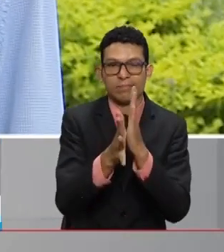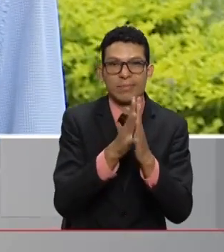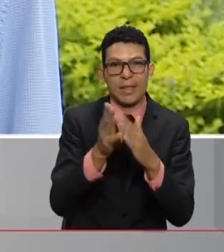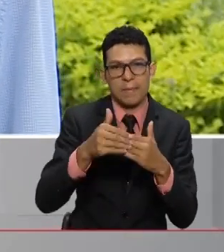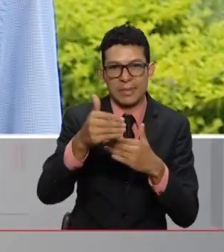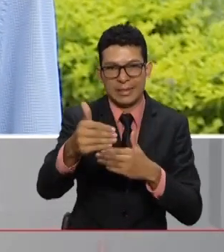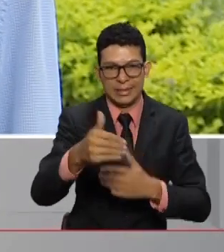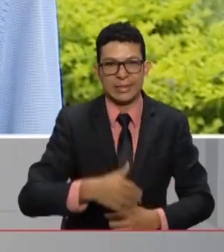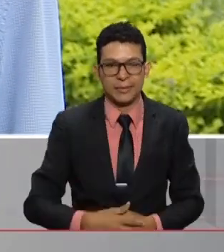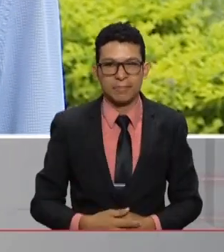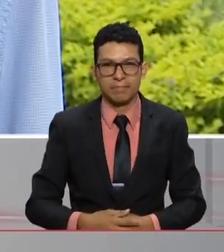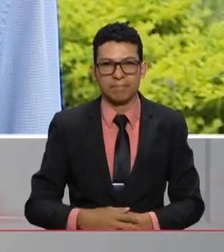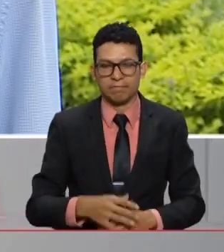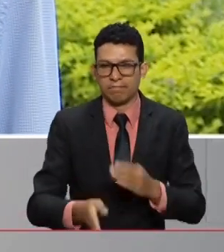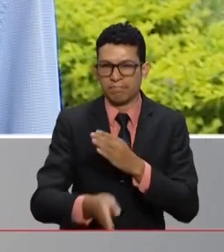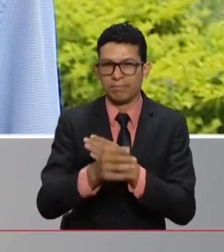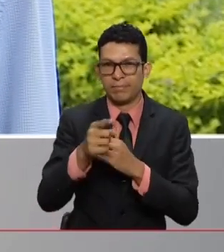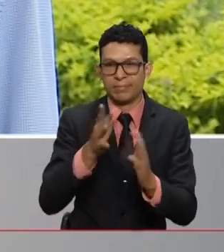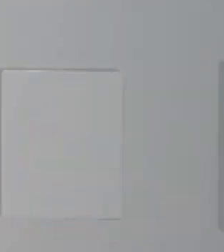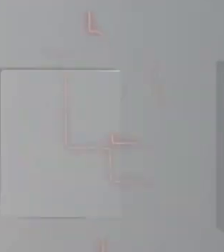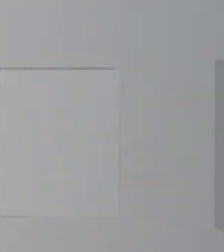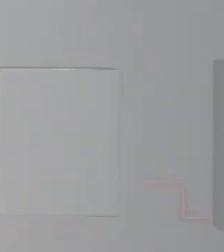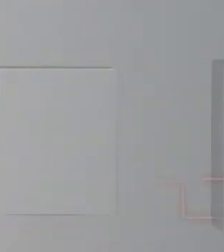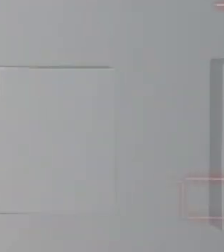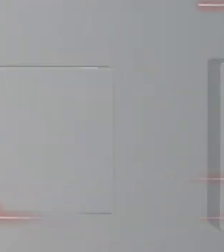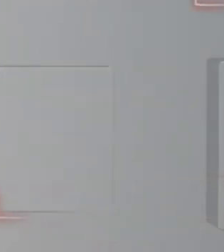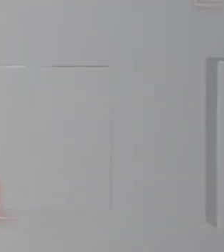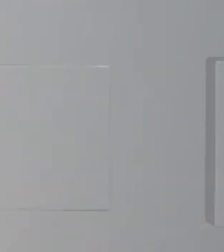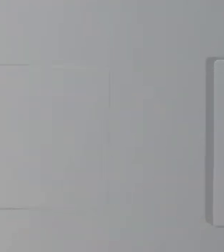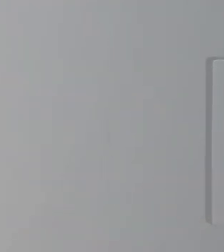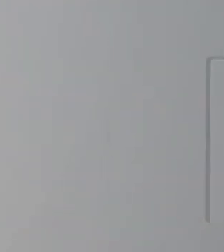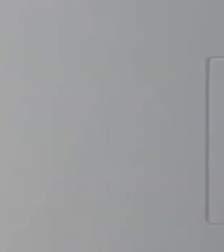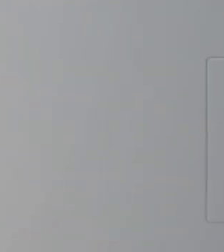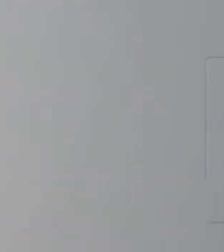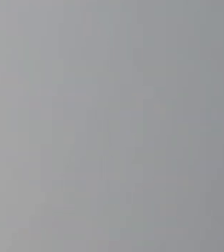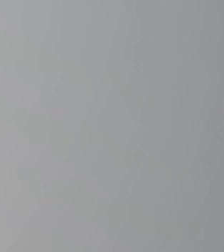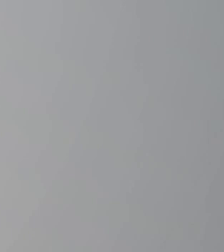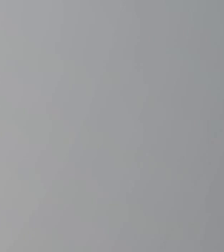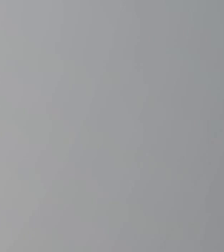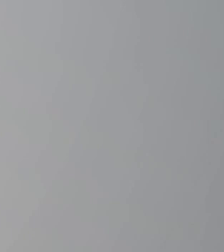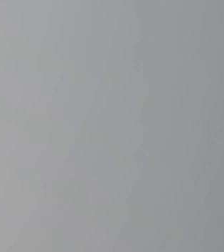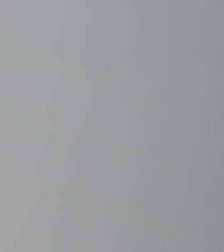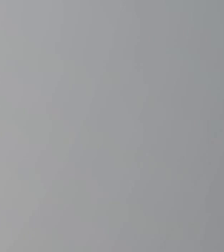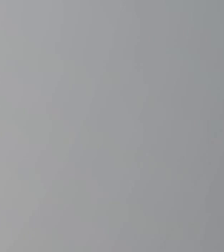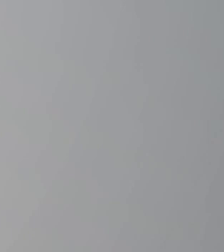más adelante. Sigan ustedes con más información en estudio.